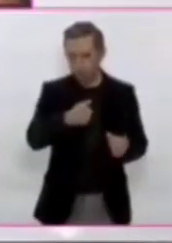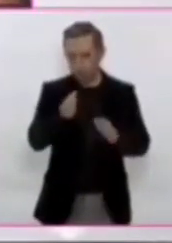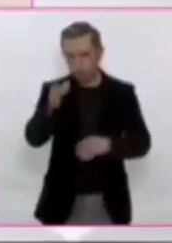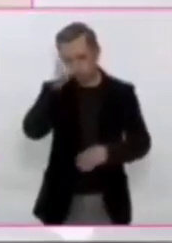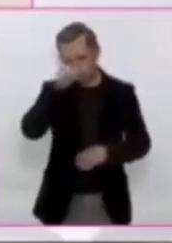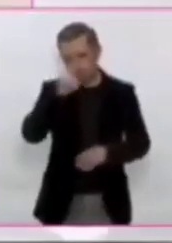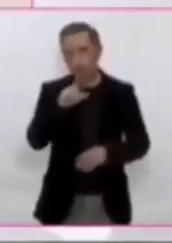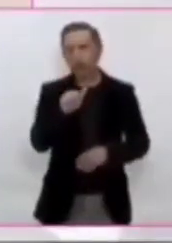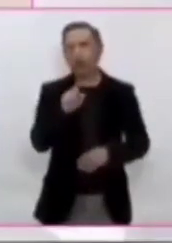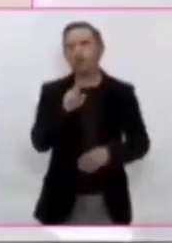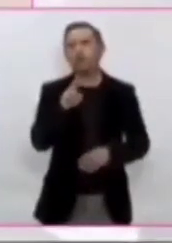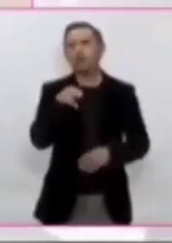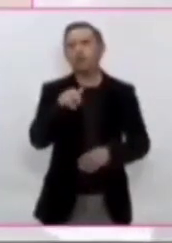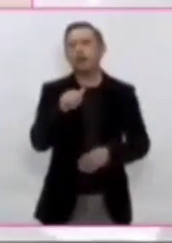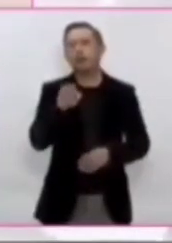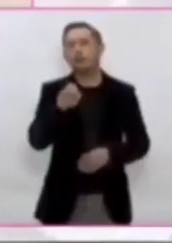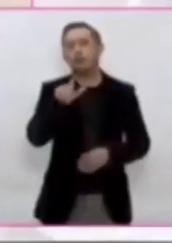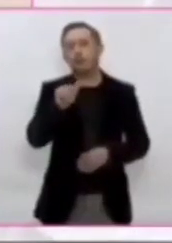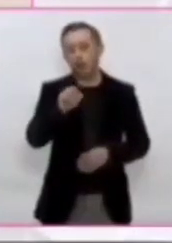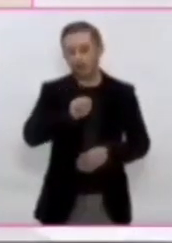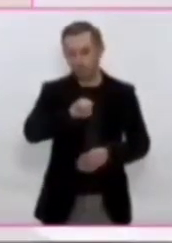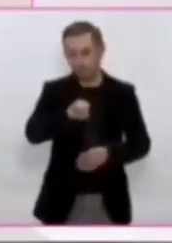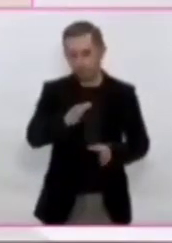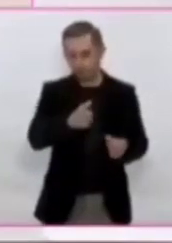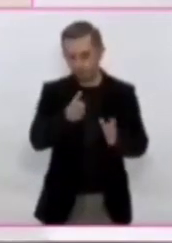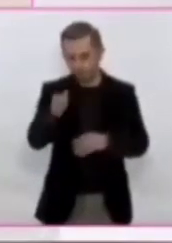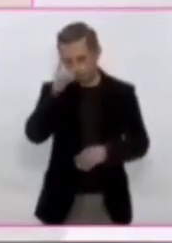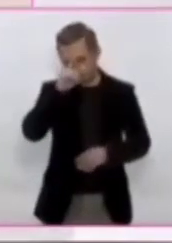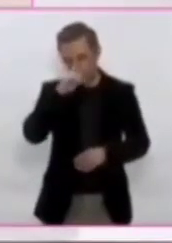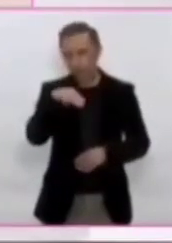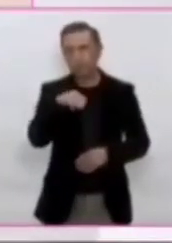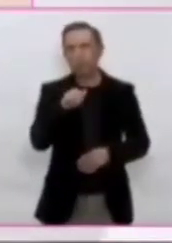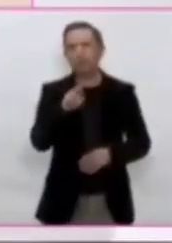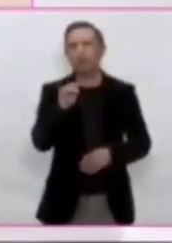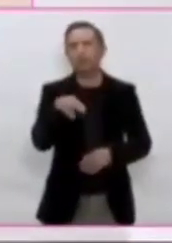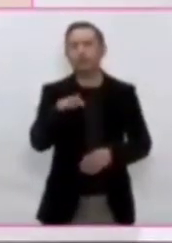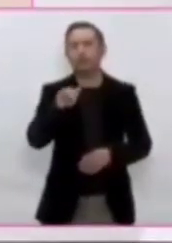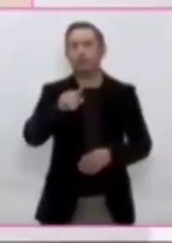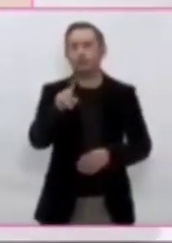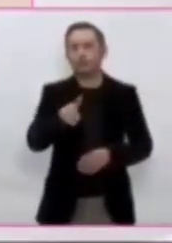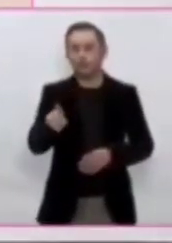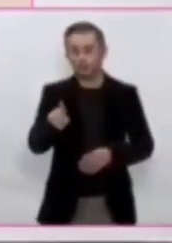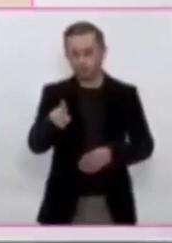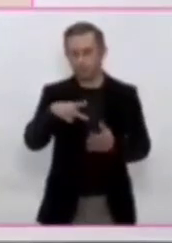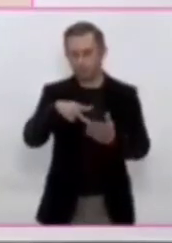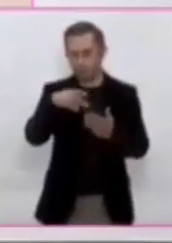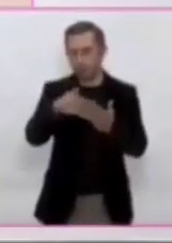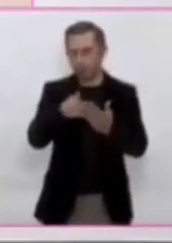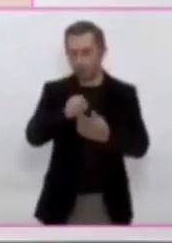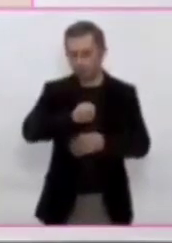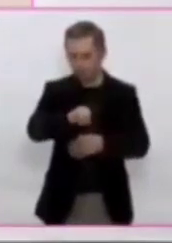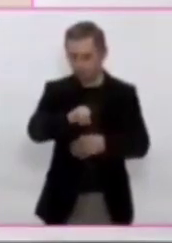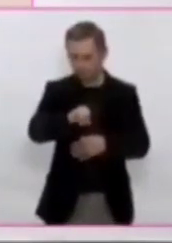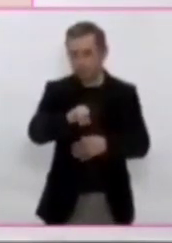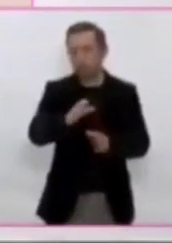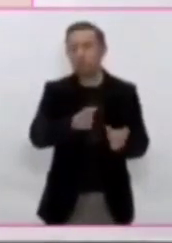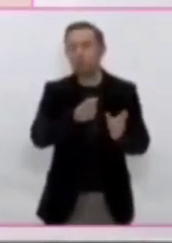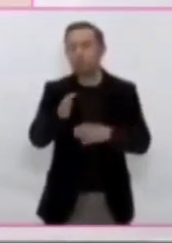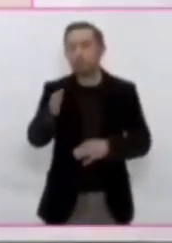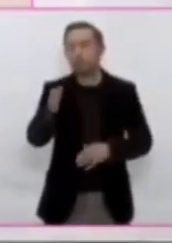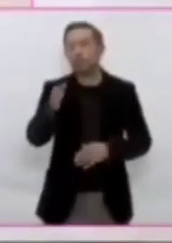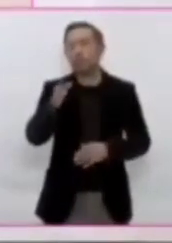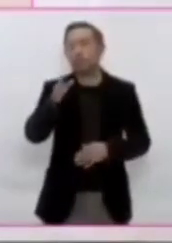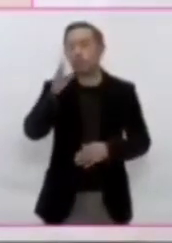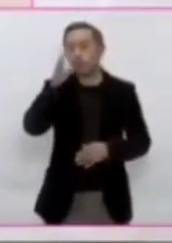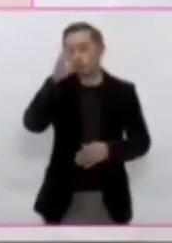Adriana Favela. A favor. Consejero Martín Faz. Con el proyecto. Consejera Carla